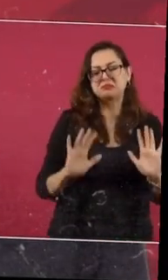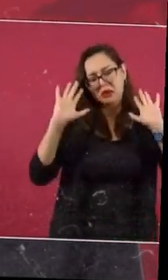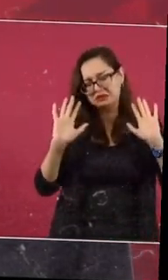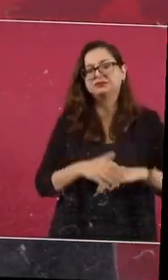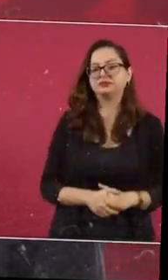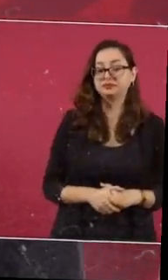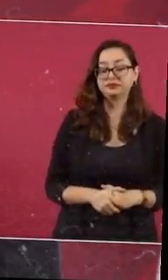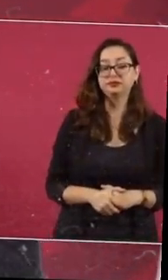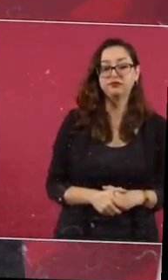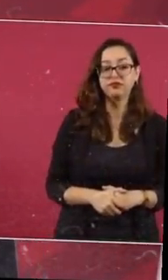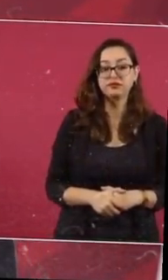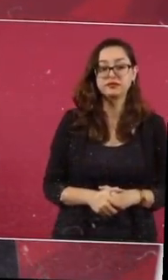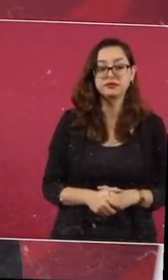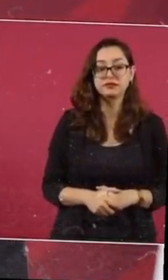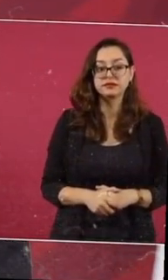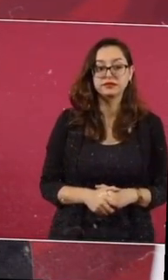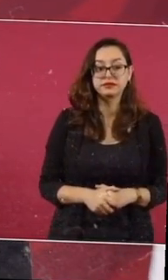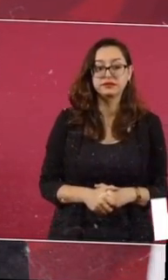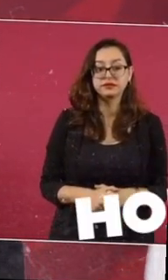Bueno,